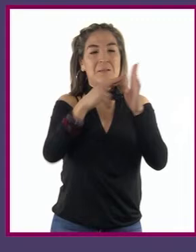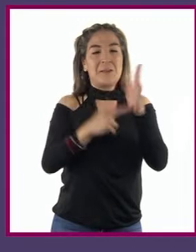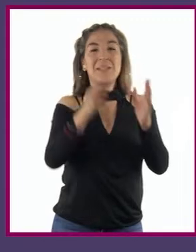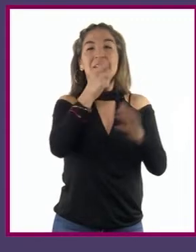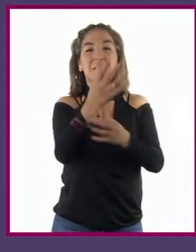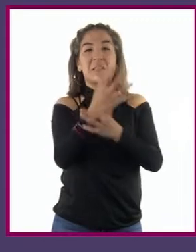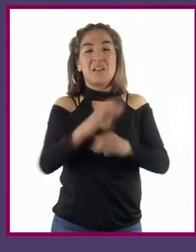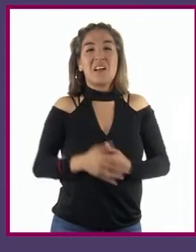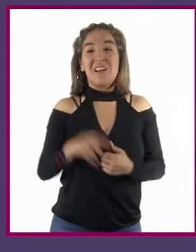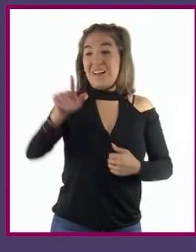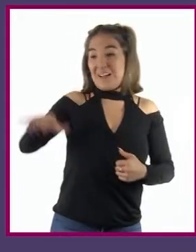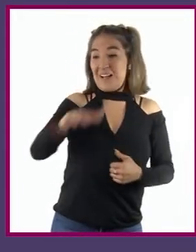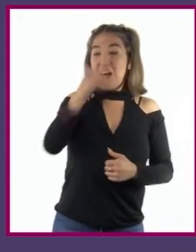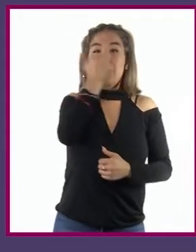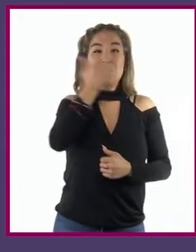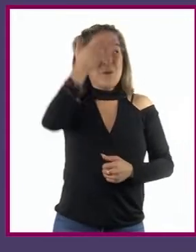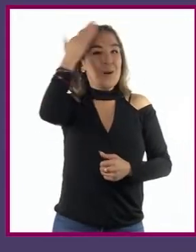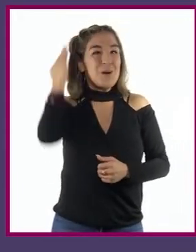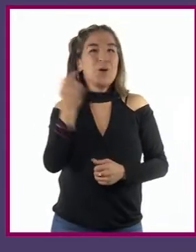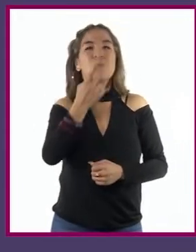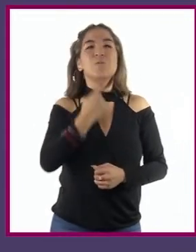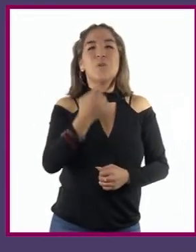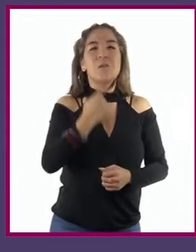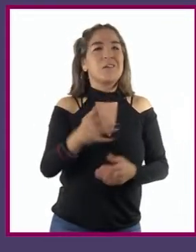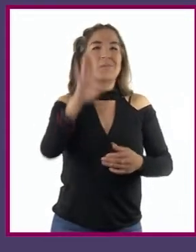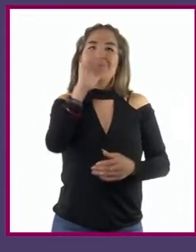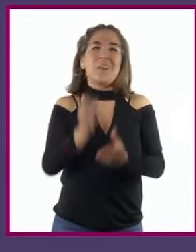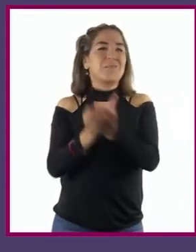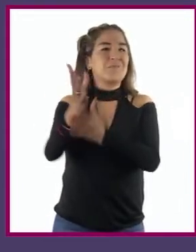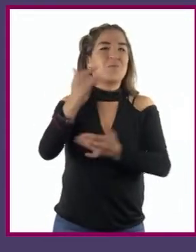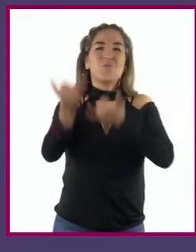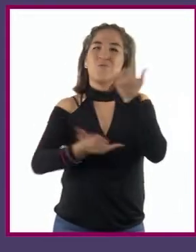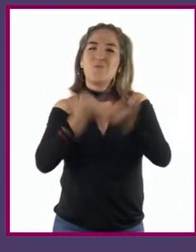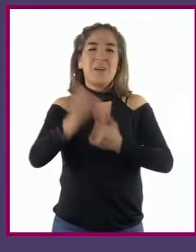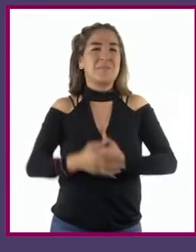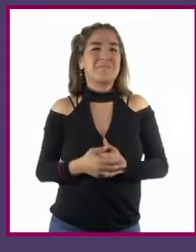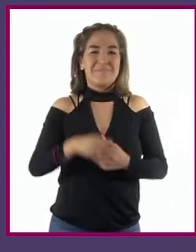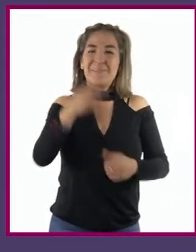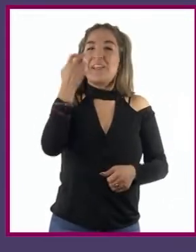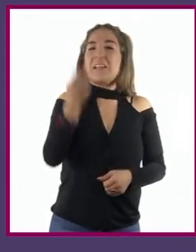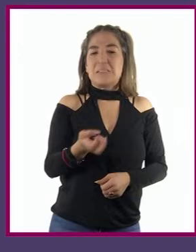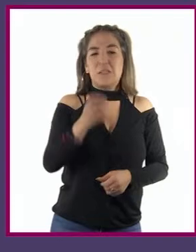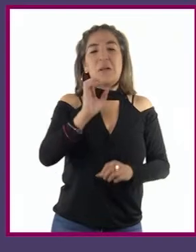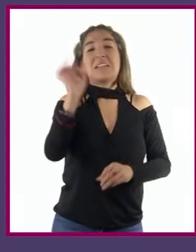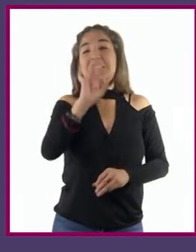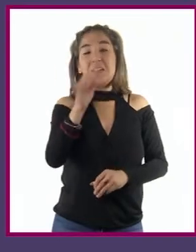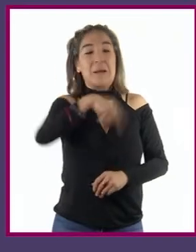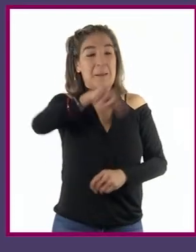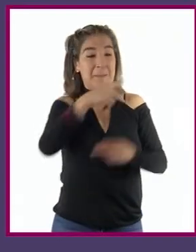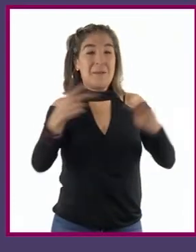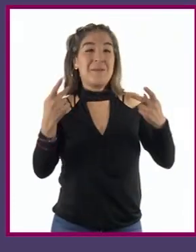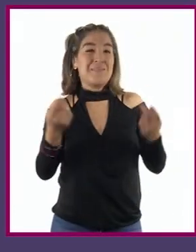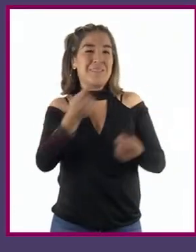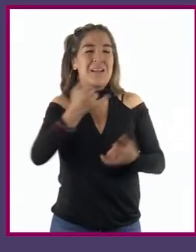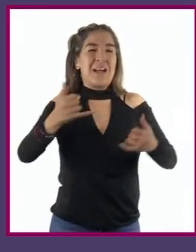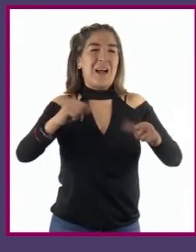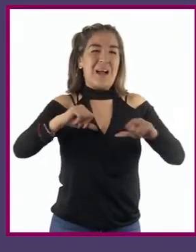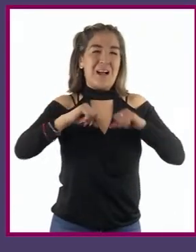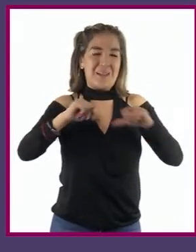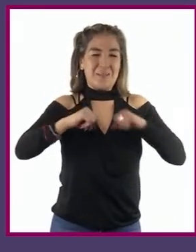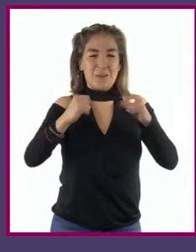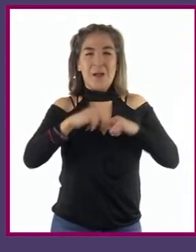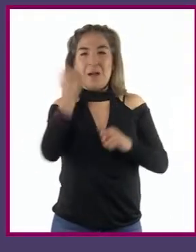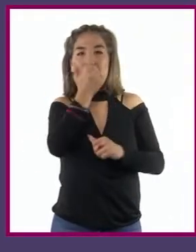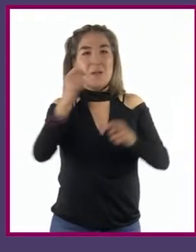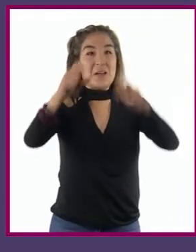alumnos pelirrojos no pueden salir al patio durante la hora del recreo, o que aquellos que usan anteojos tienen prohibido